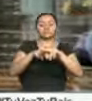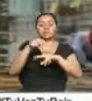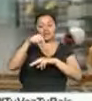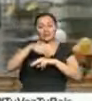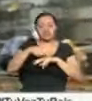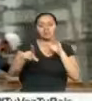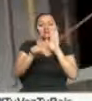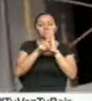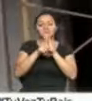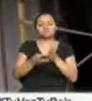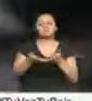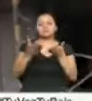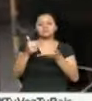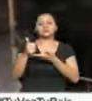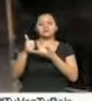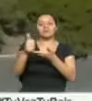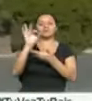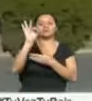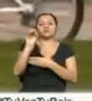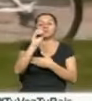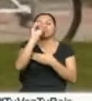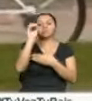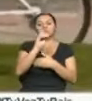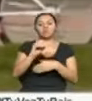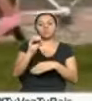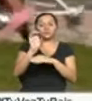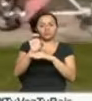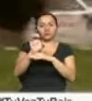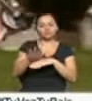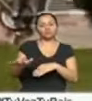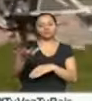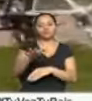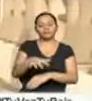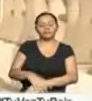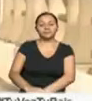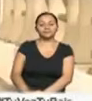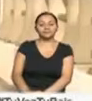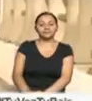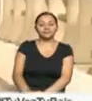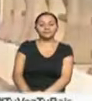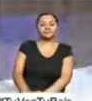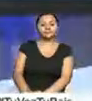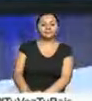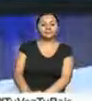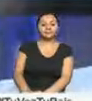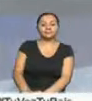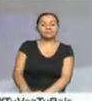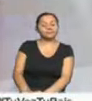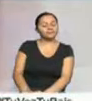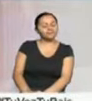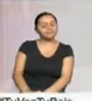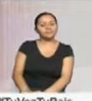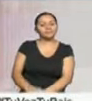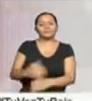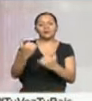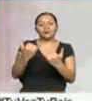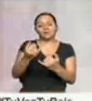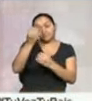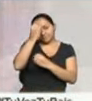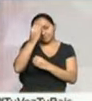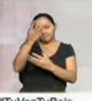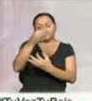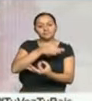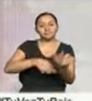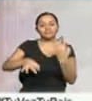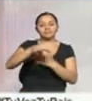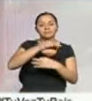normativa beneficiará al 90% de los ecuatorianos. Caterine Morejón, Noticiero Ciudadano. Ahora le contamos que la reubicación